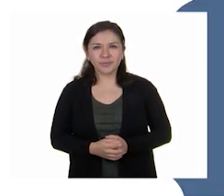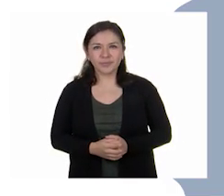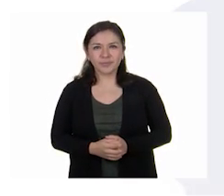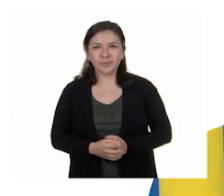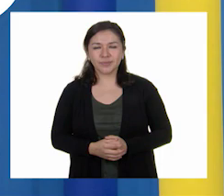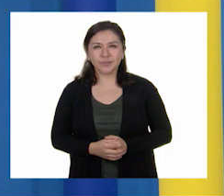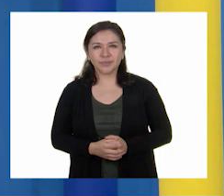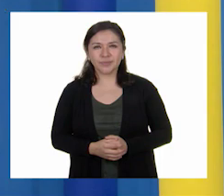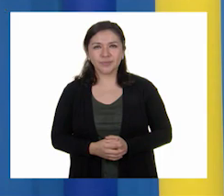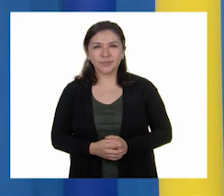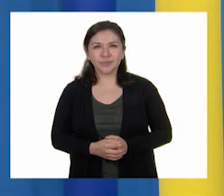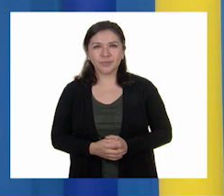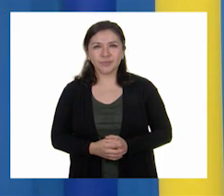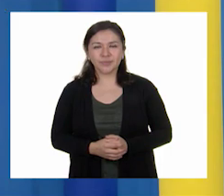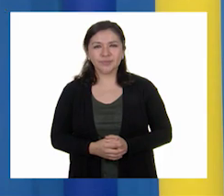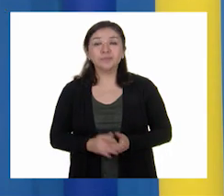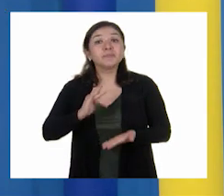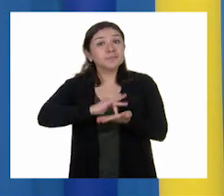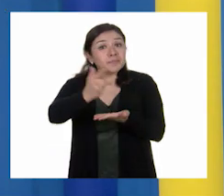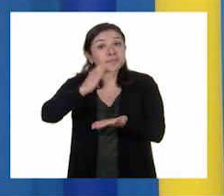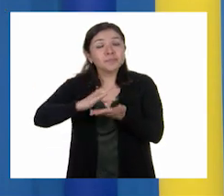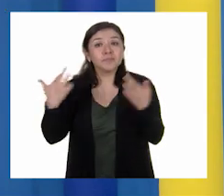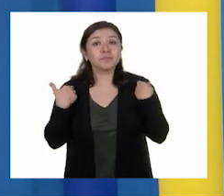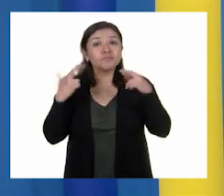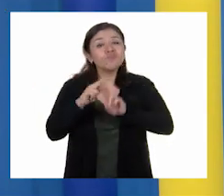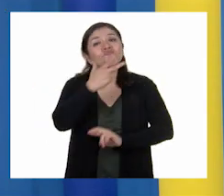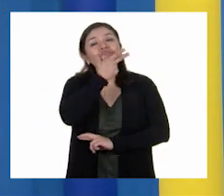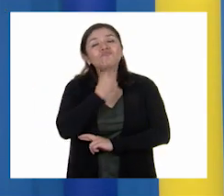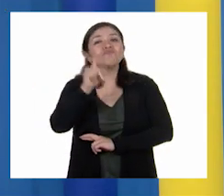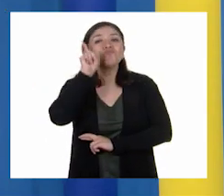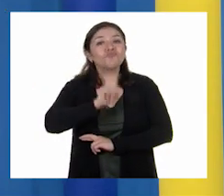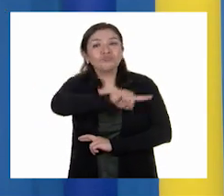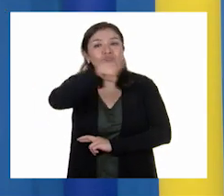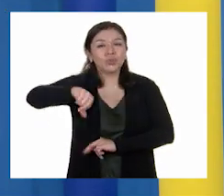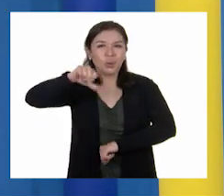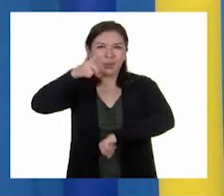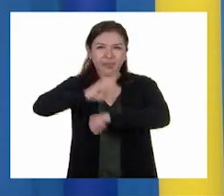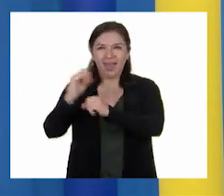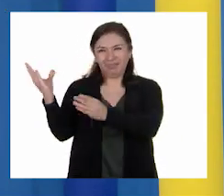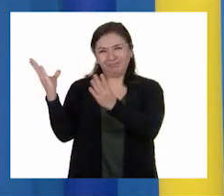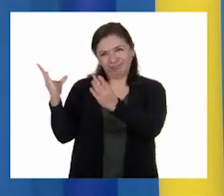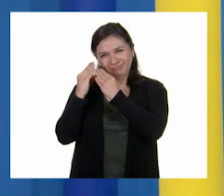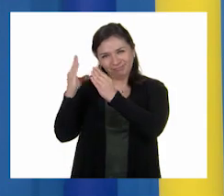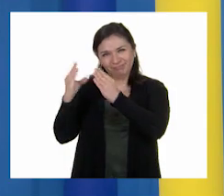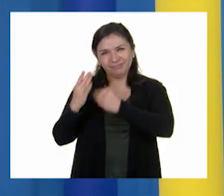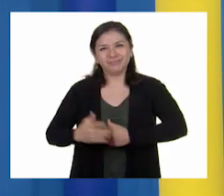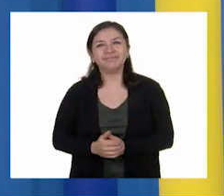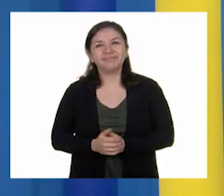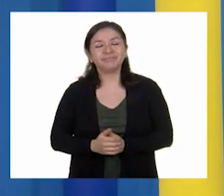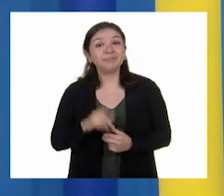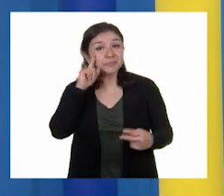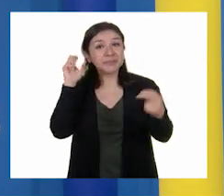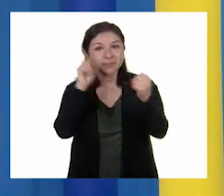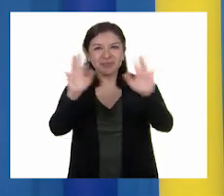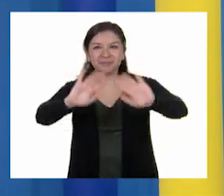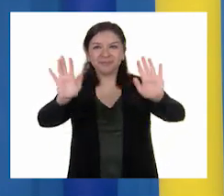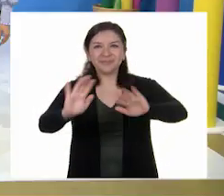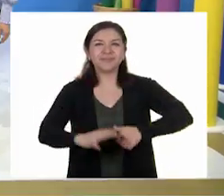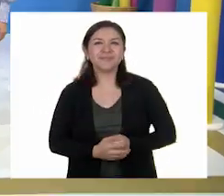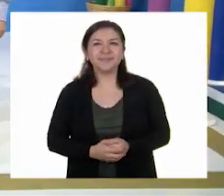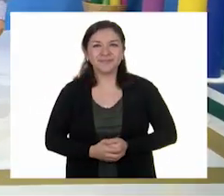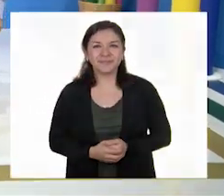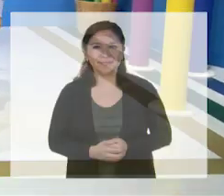aprendeencasa.cep.gov.mx. Le damos las gracias a las maestras y los maestros que el día de hoy nos dieron clases. ¡Nos vemos!